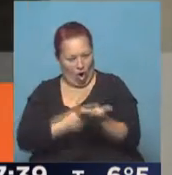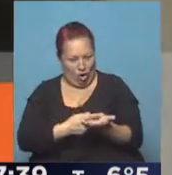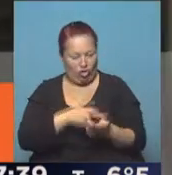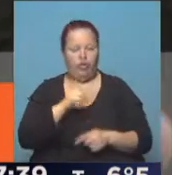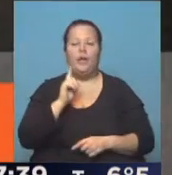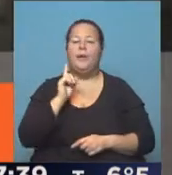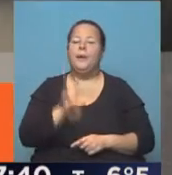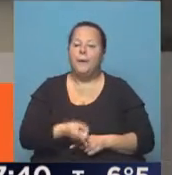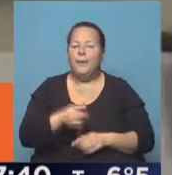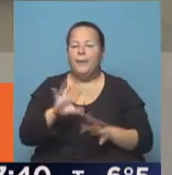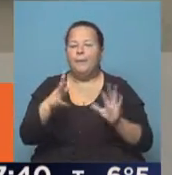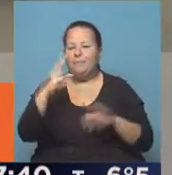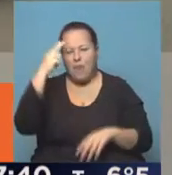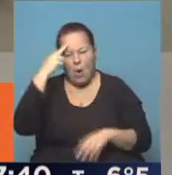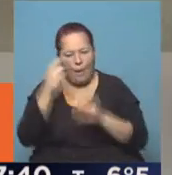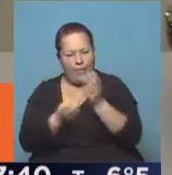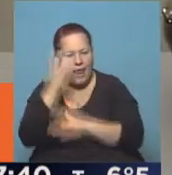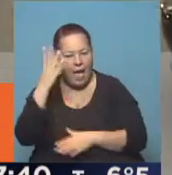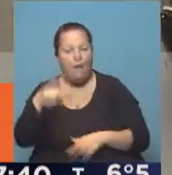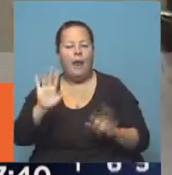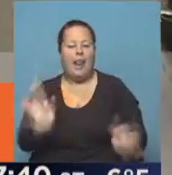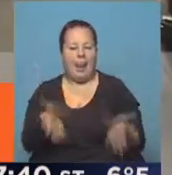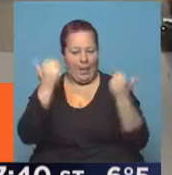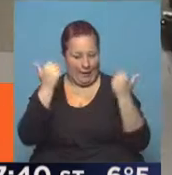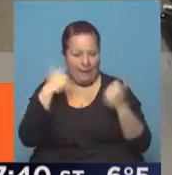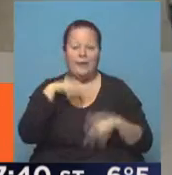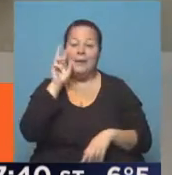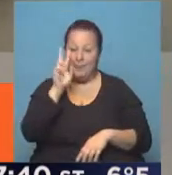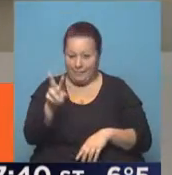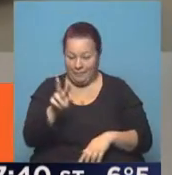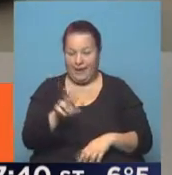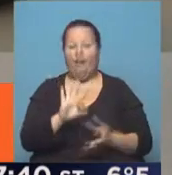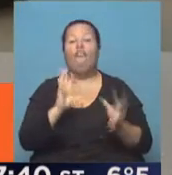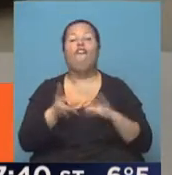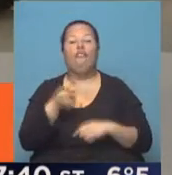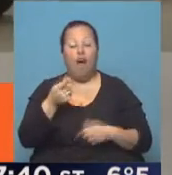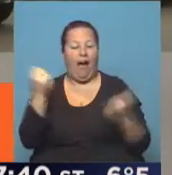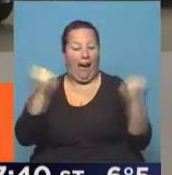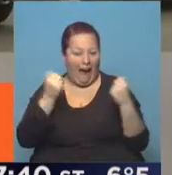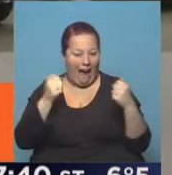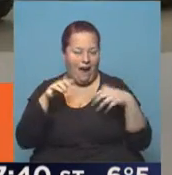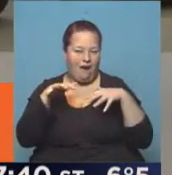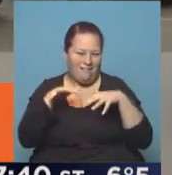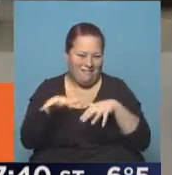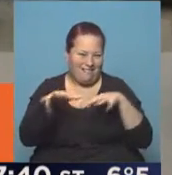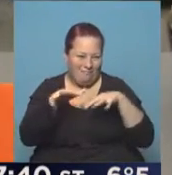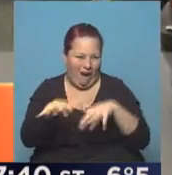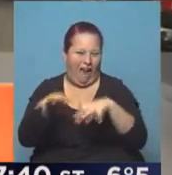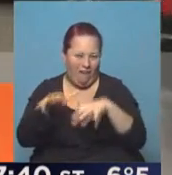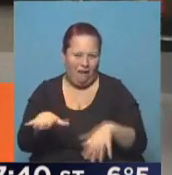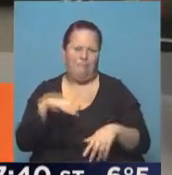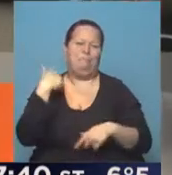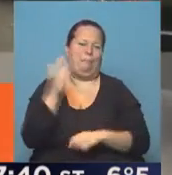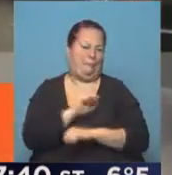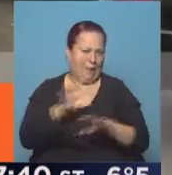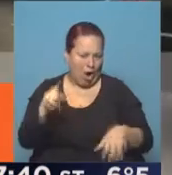Y cerca de las 9 de la mañana esto se va a levantar. Estamos viendo cómo el tránsito se va concentrando y complicando